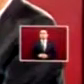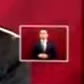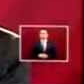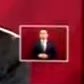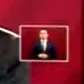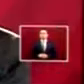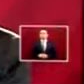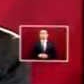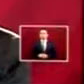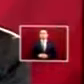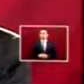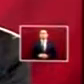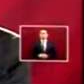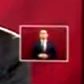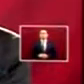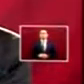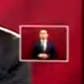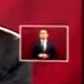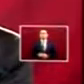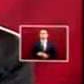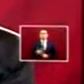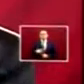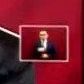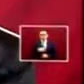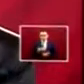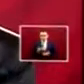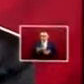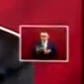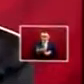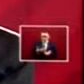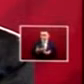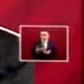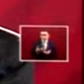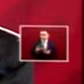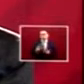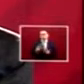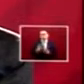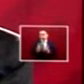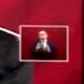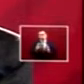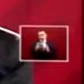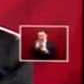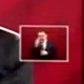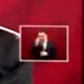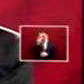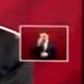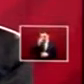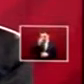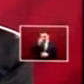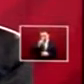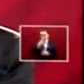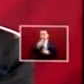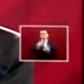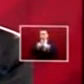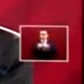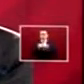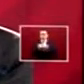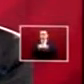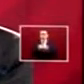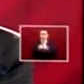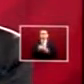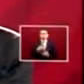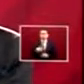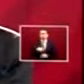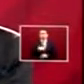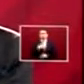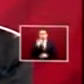presentó cifras contundentes a la Comisión Negociadora Mexicana. Algo así como 140 mil migrantes detenidos